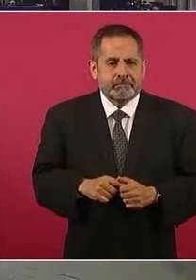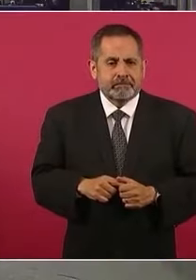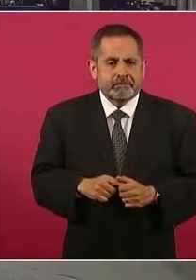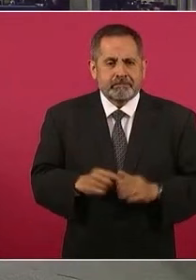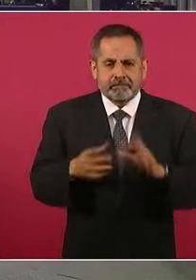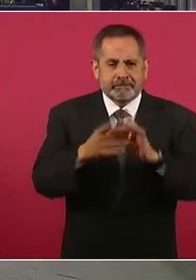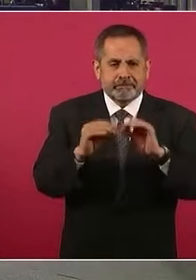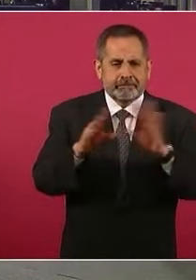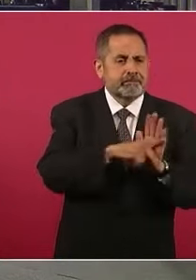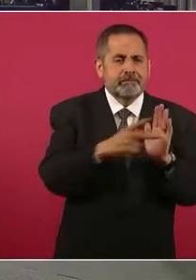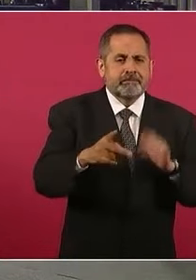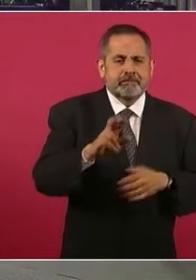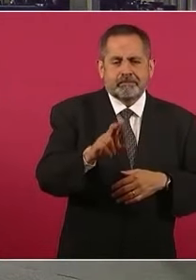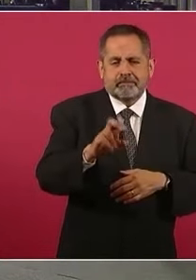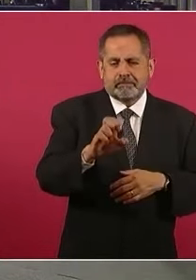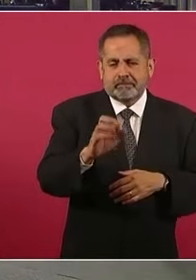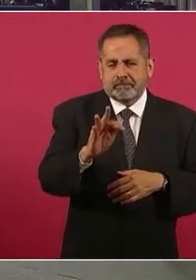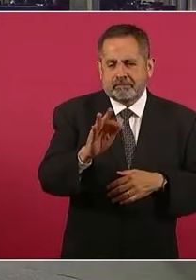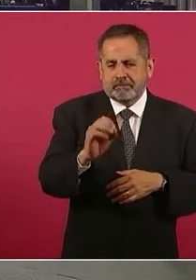nota aclaratoria del Reforma.